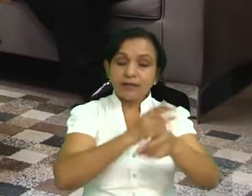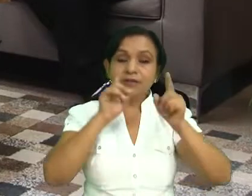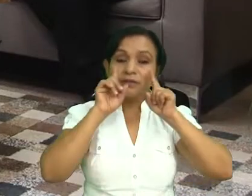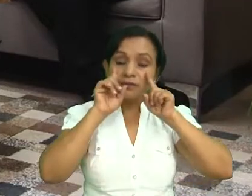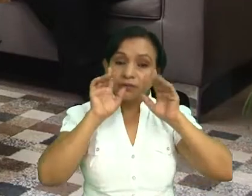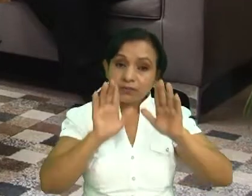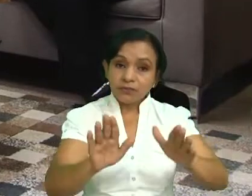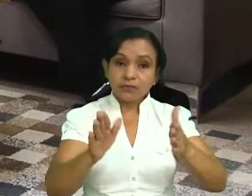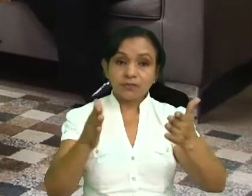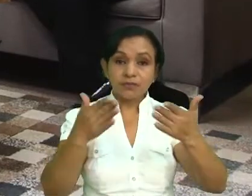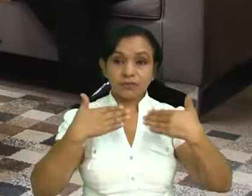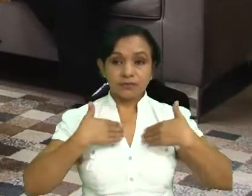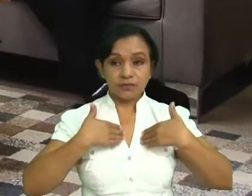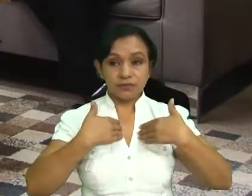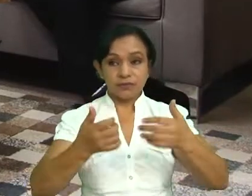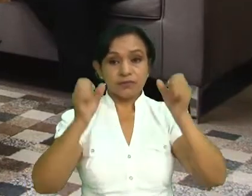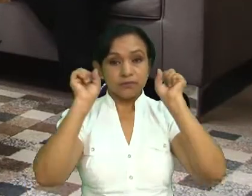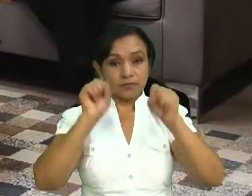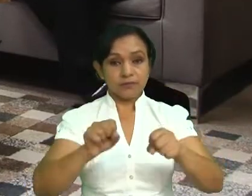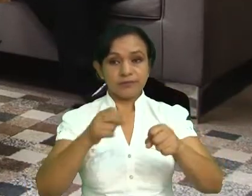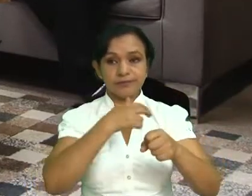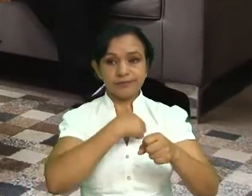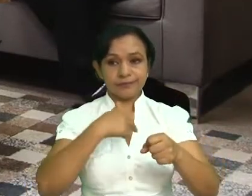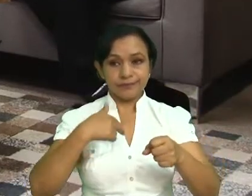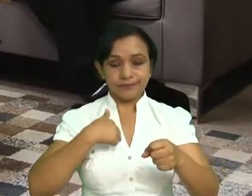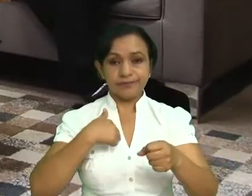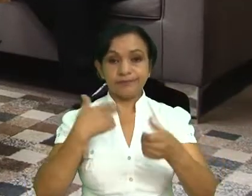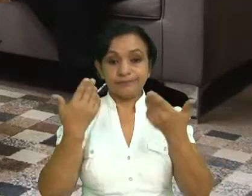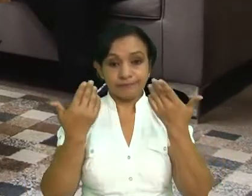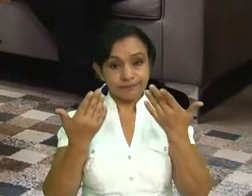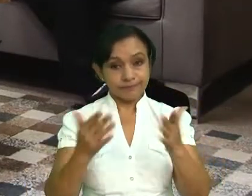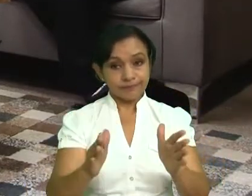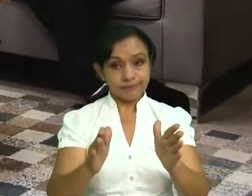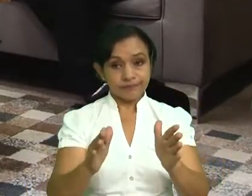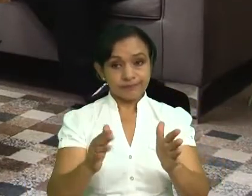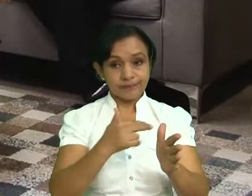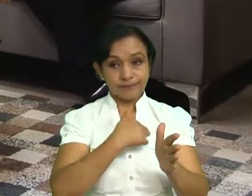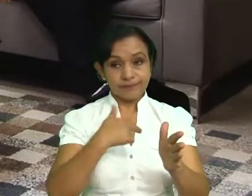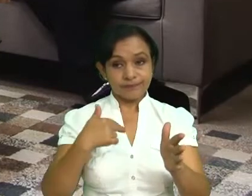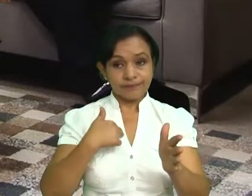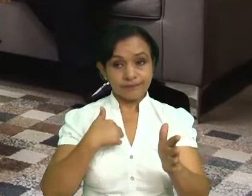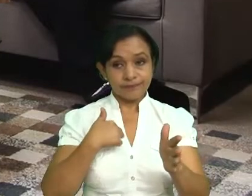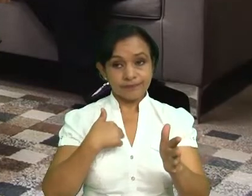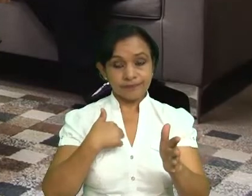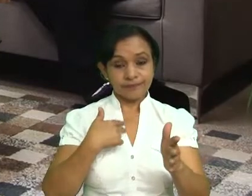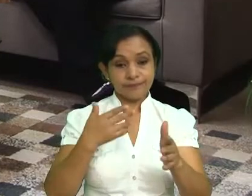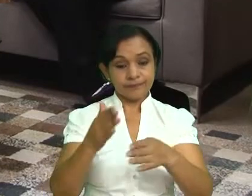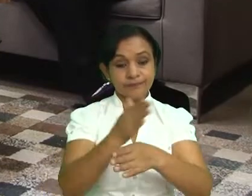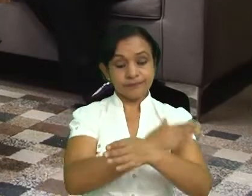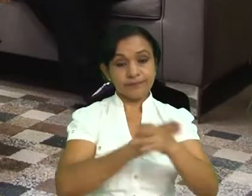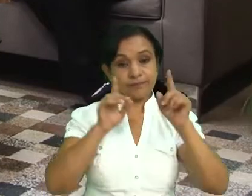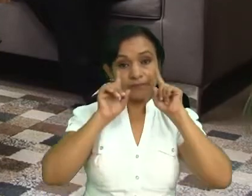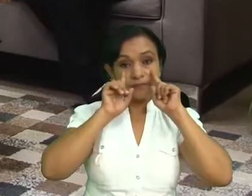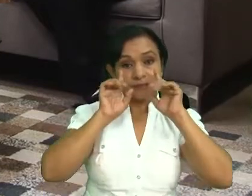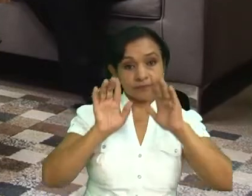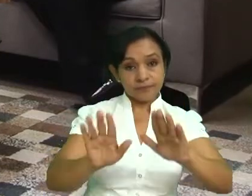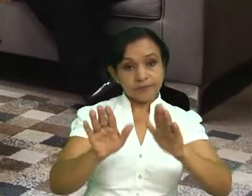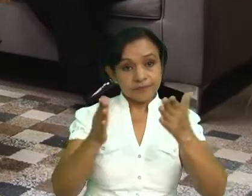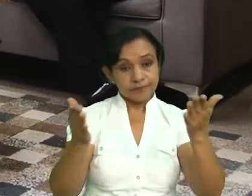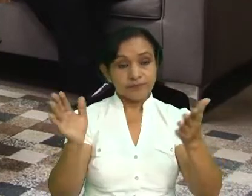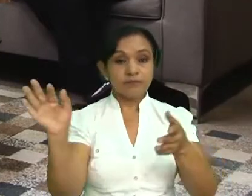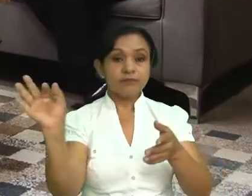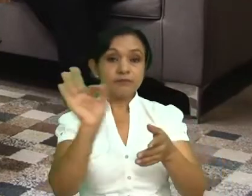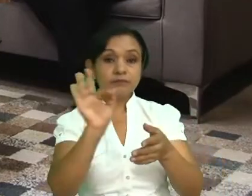identificación oportuna para que nosotros actuemos de manera oportuna y hagamos el proceso de contención. Entonces, esa es una de